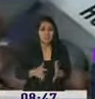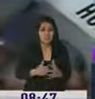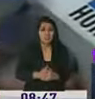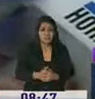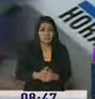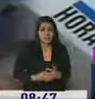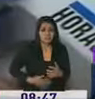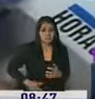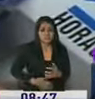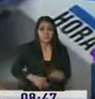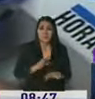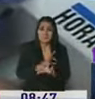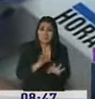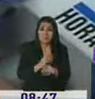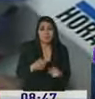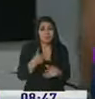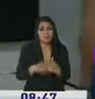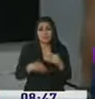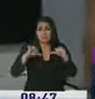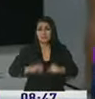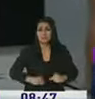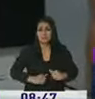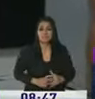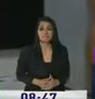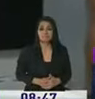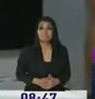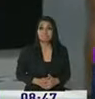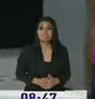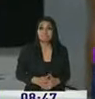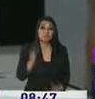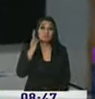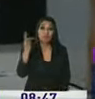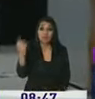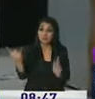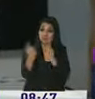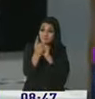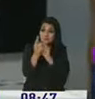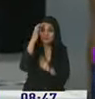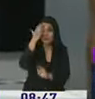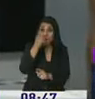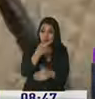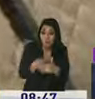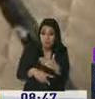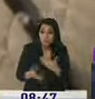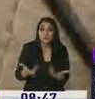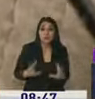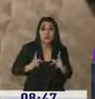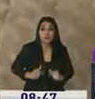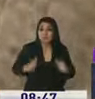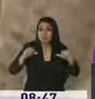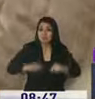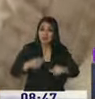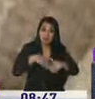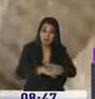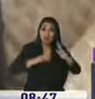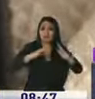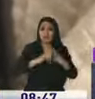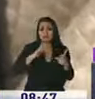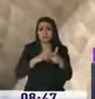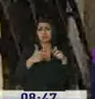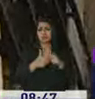lavado, están mal, mal, mal. A la señora la encontramos preocupada por la salud de sus vástagos y con todo lo que vivían dentro de esa